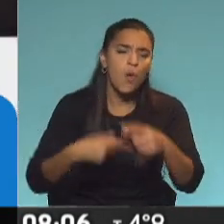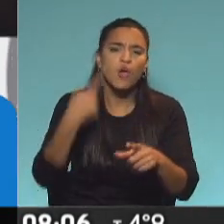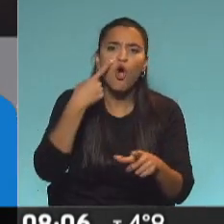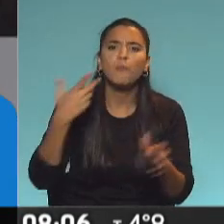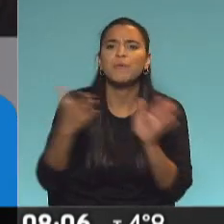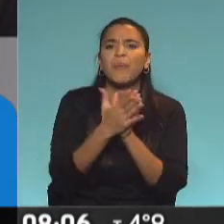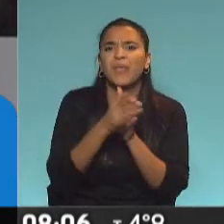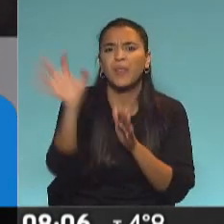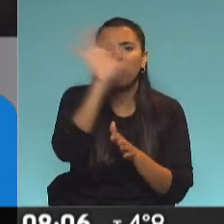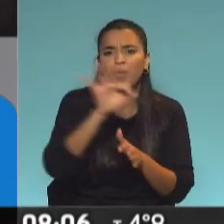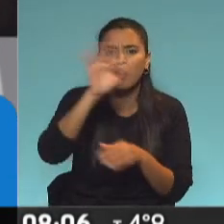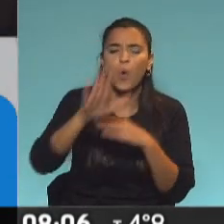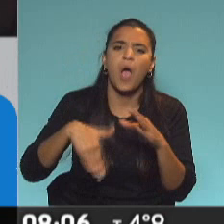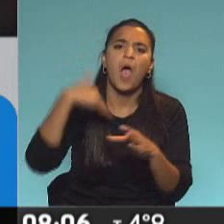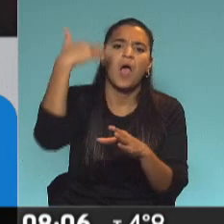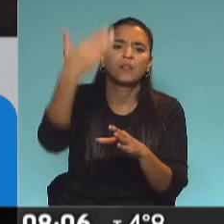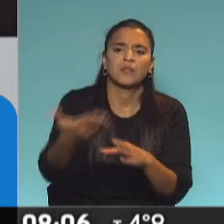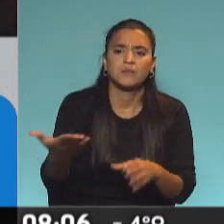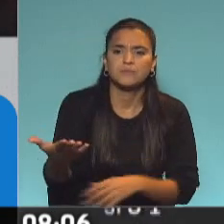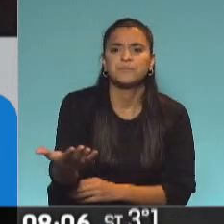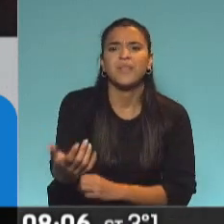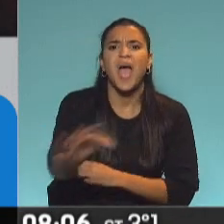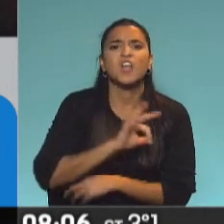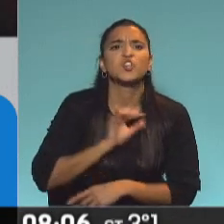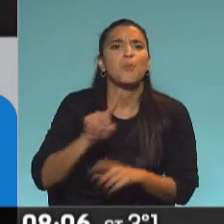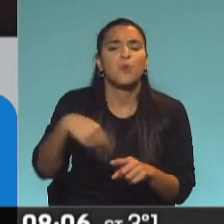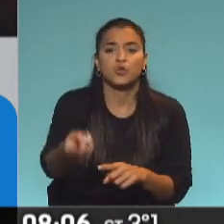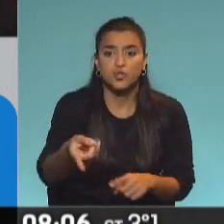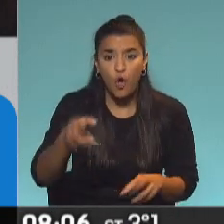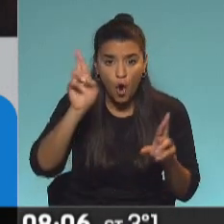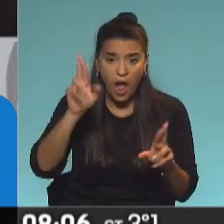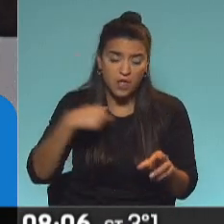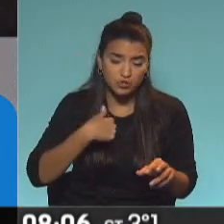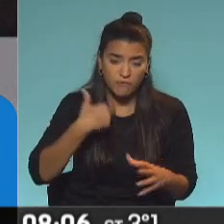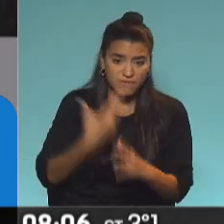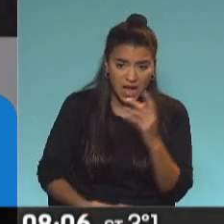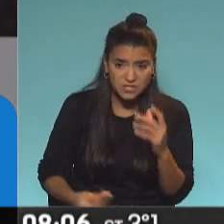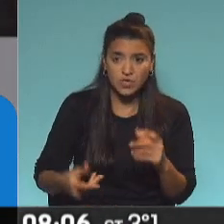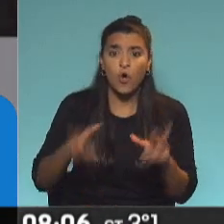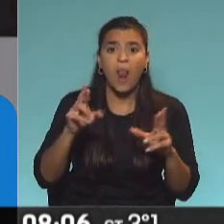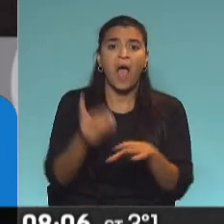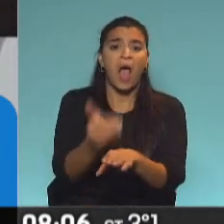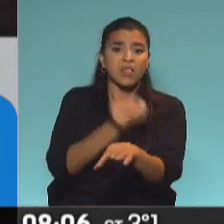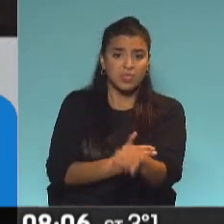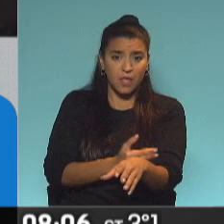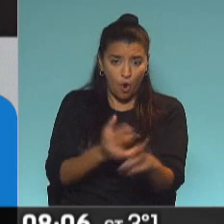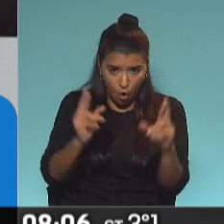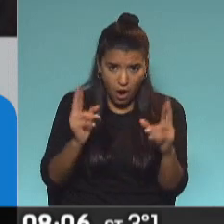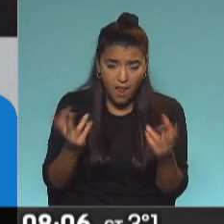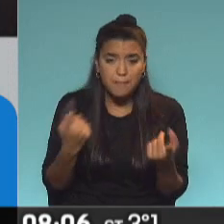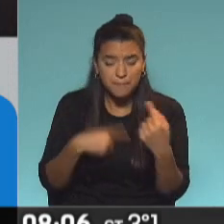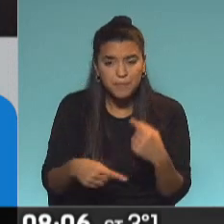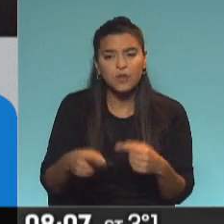convivir con el virus hasta pasado a mitad del año que viene. Ojalá que me equivoque, ojalá que esto pase antes, pero yo te diría que tener